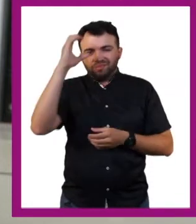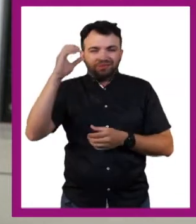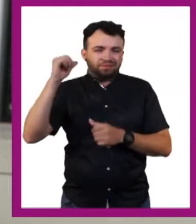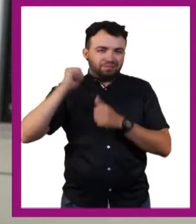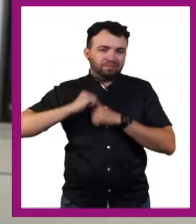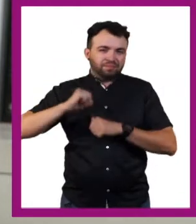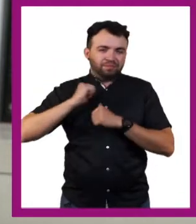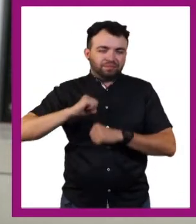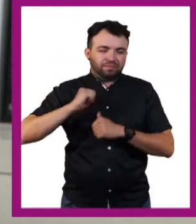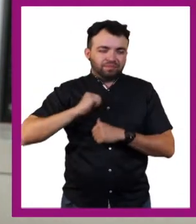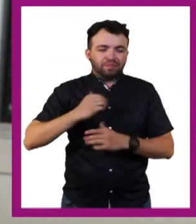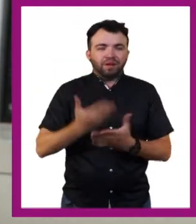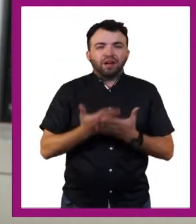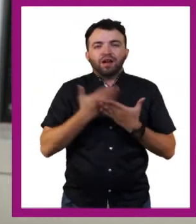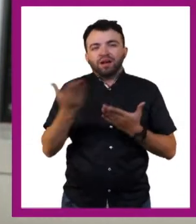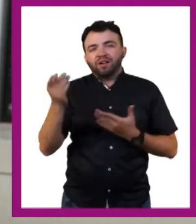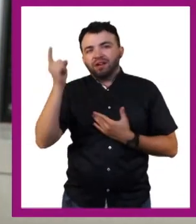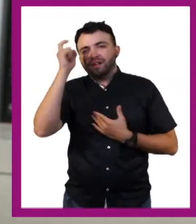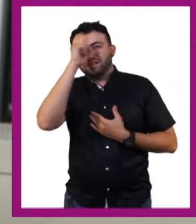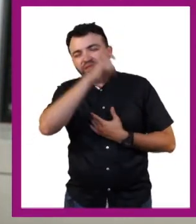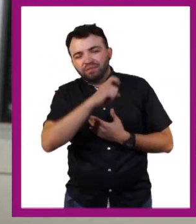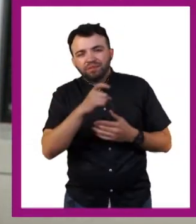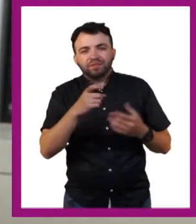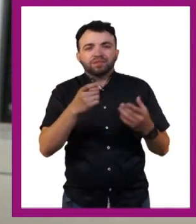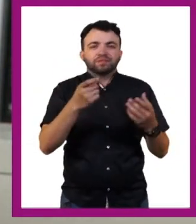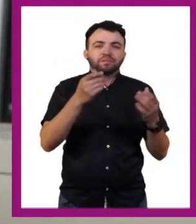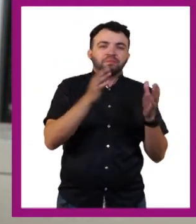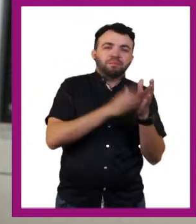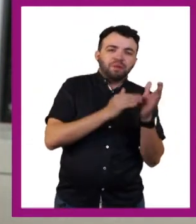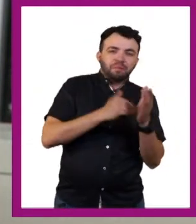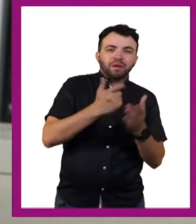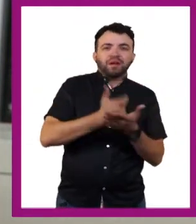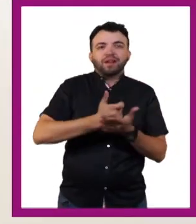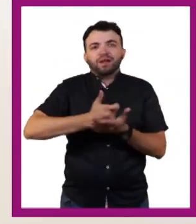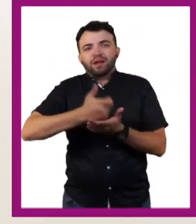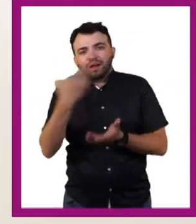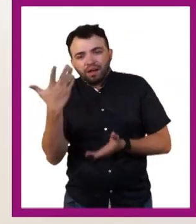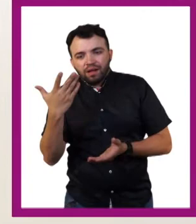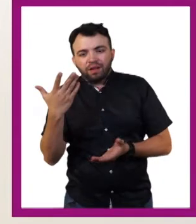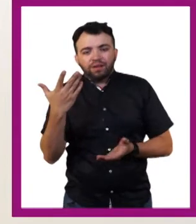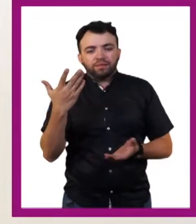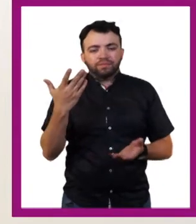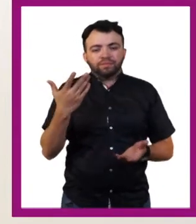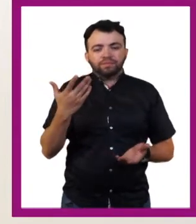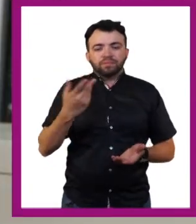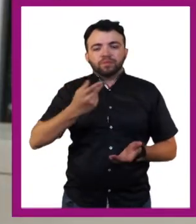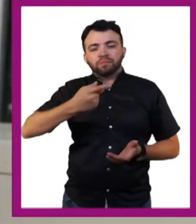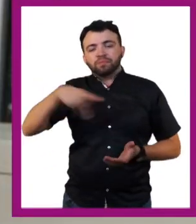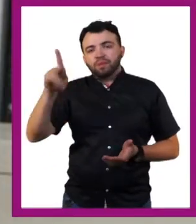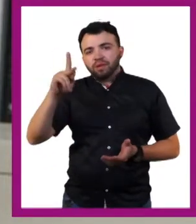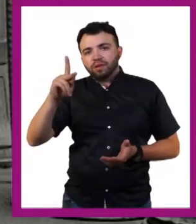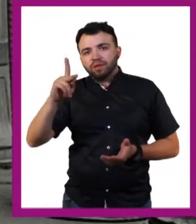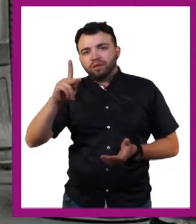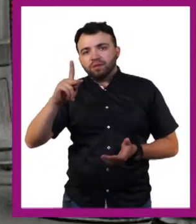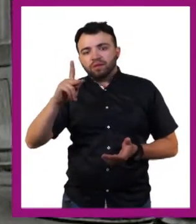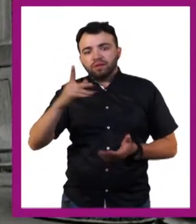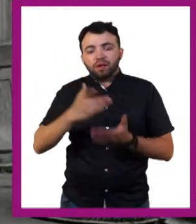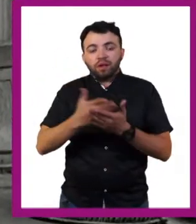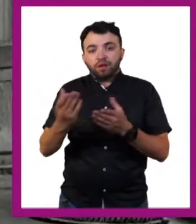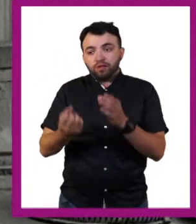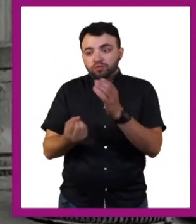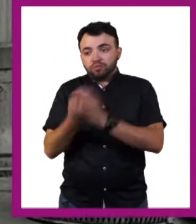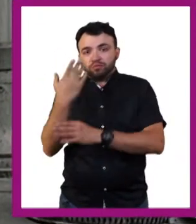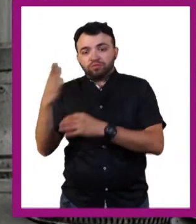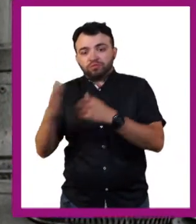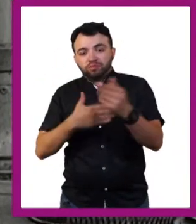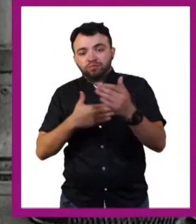antes. Ahorita ya no, porque es más difícil conseguir el papel, porque aparte es muy caro, pero dicen que ya viene como la nueva ola y la